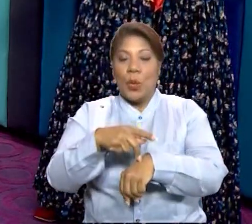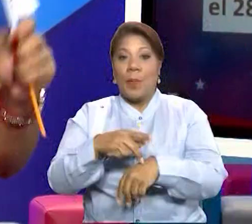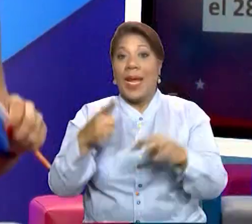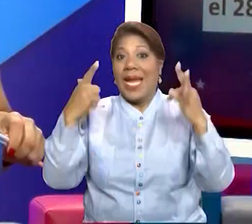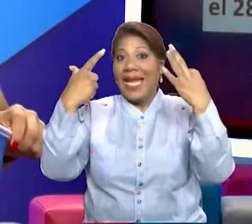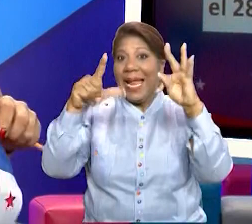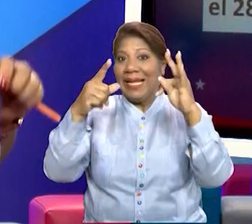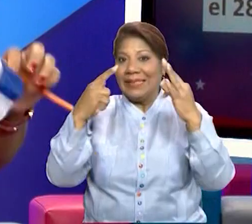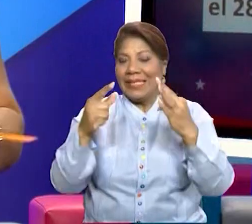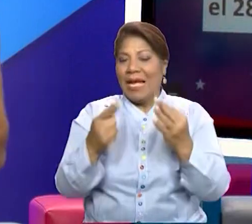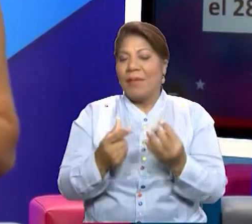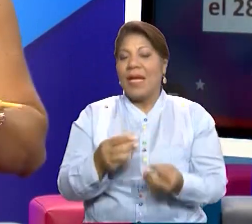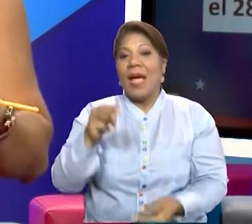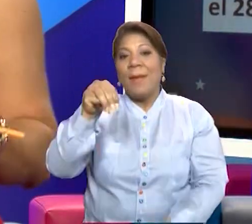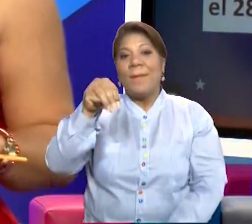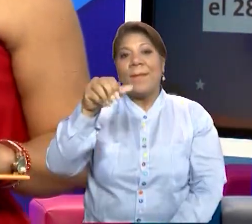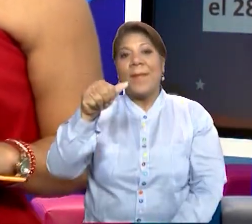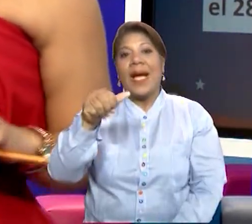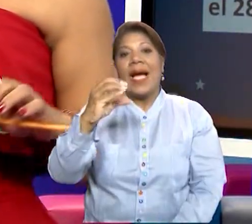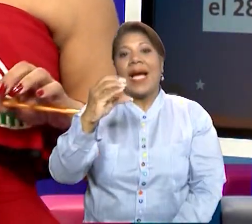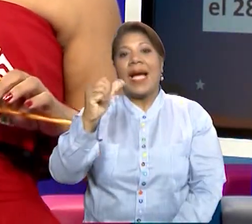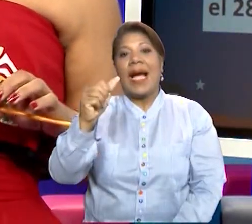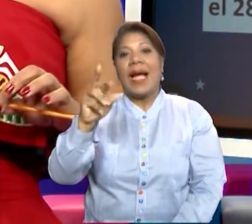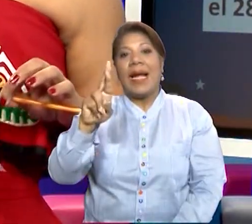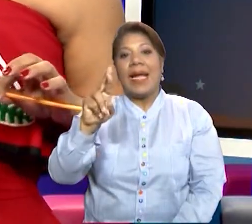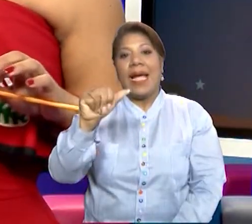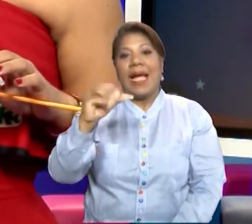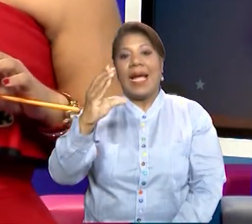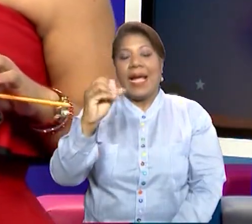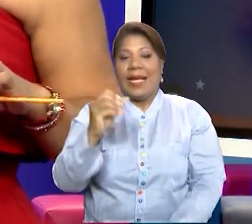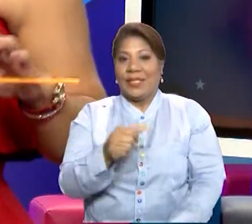Macaracas, entre otros, gritos de adhesión.